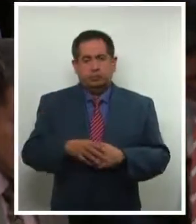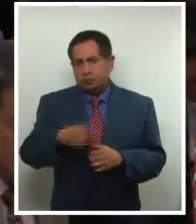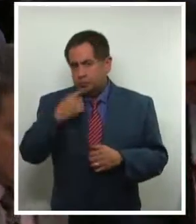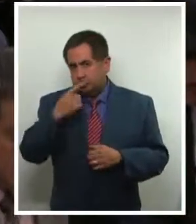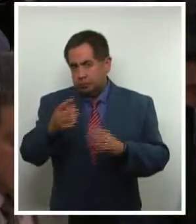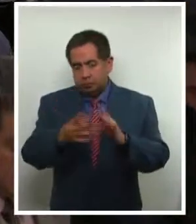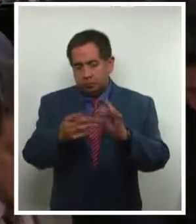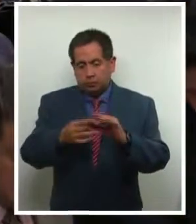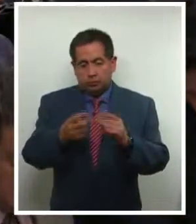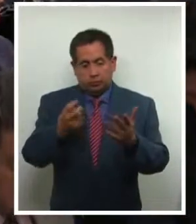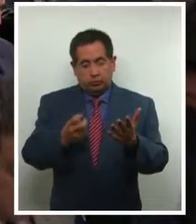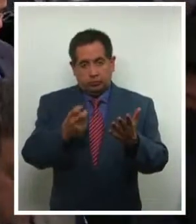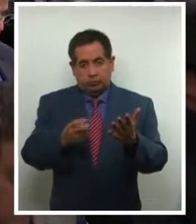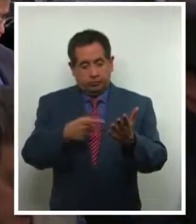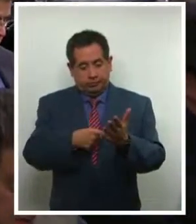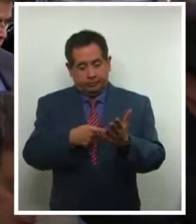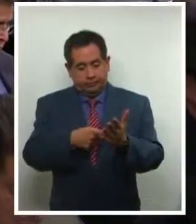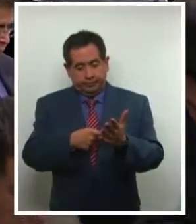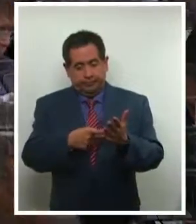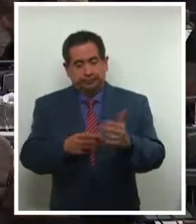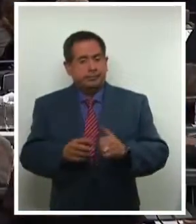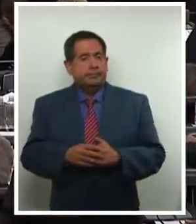comento que este